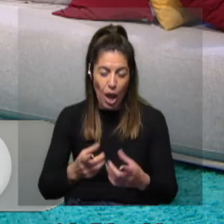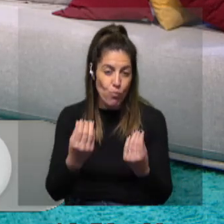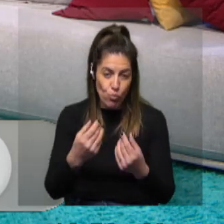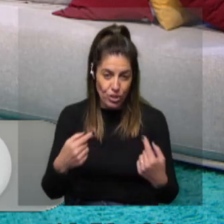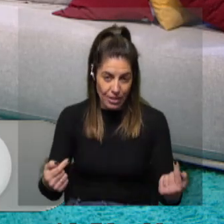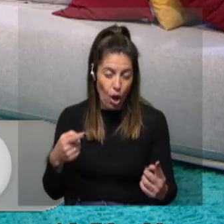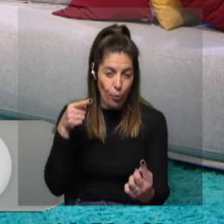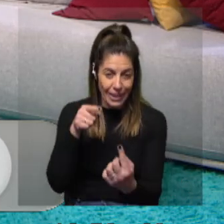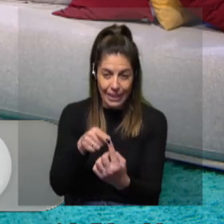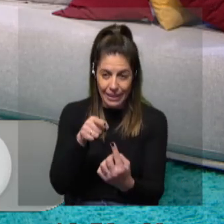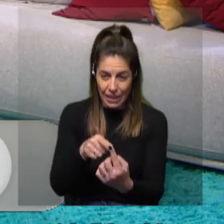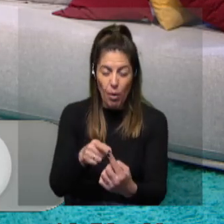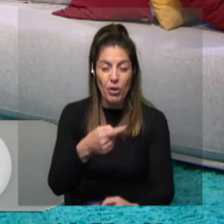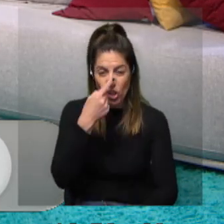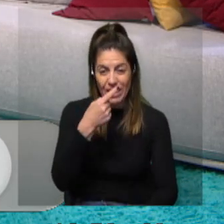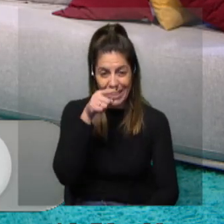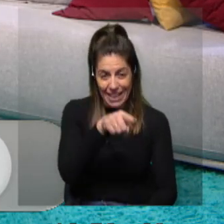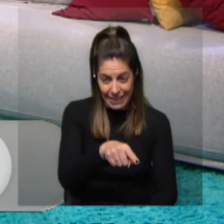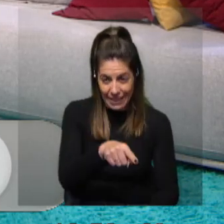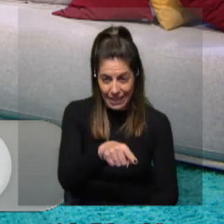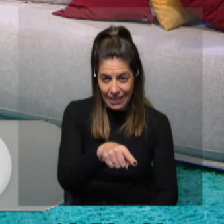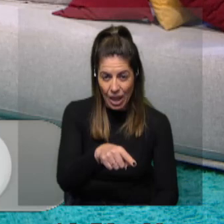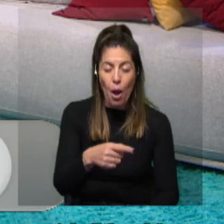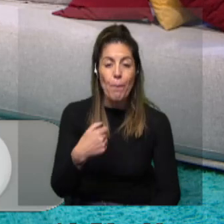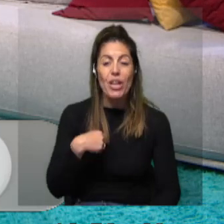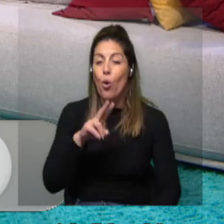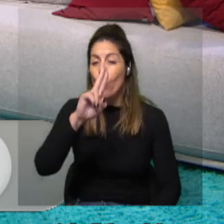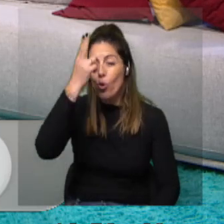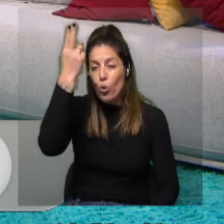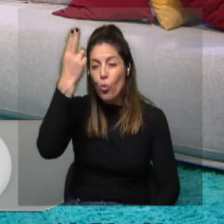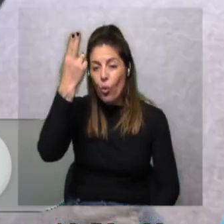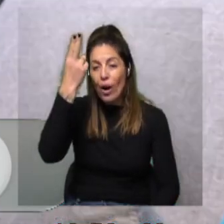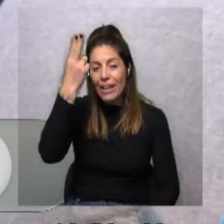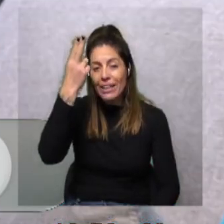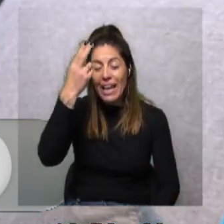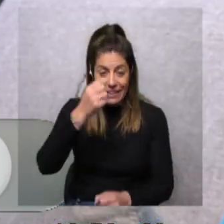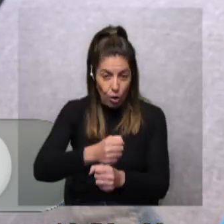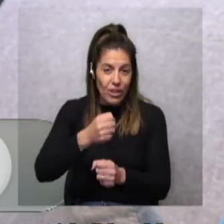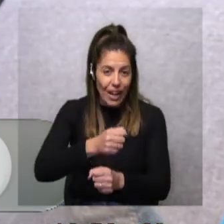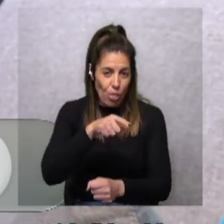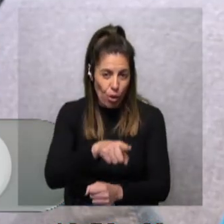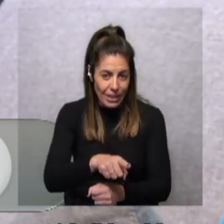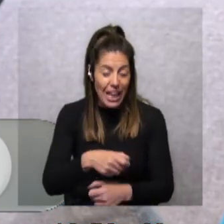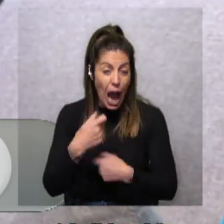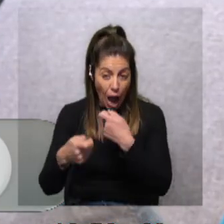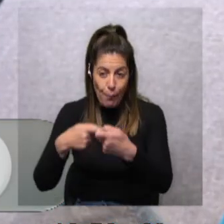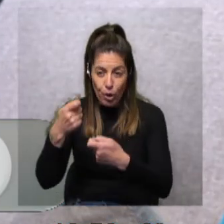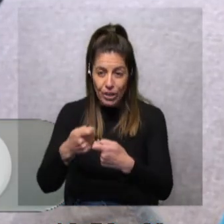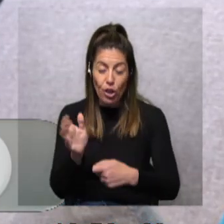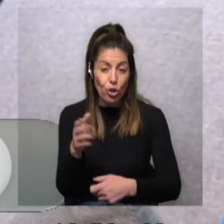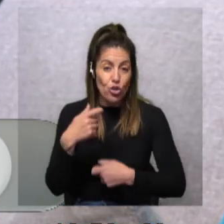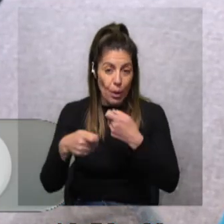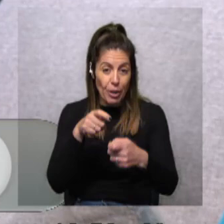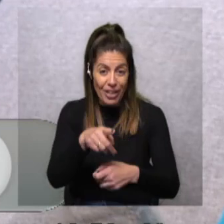puntas por las cuales hay interés en Antártida, ¿no? Pero Uruguay ha estado trabajando y aportando, todos aportamos para